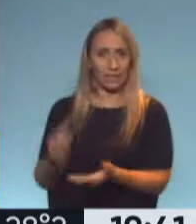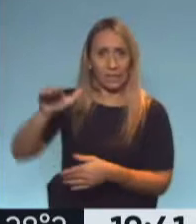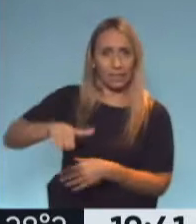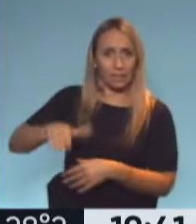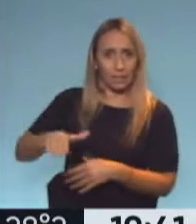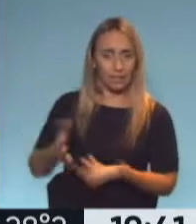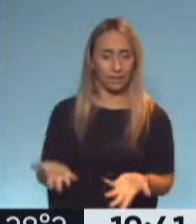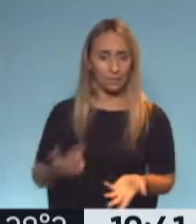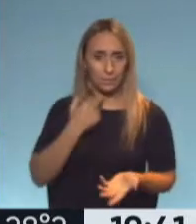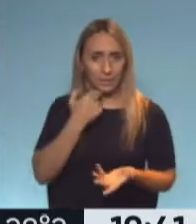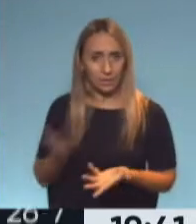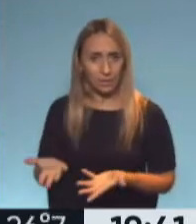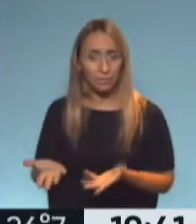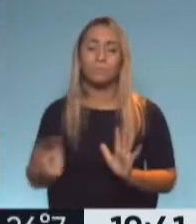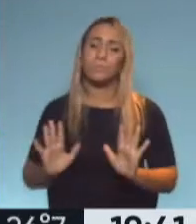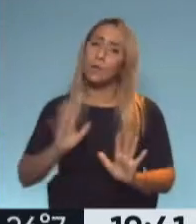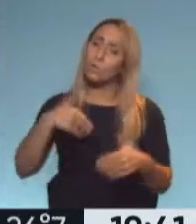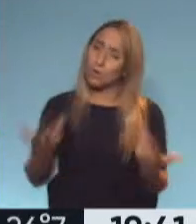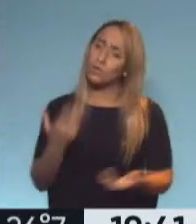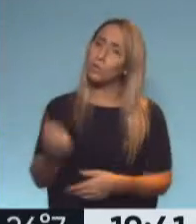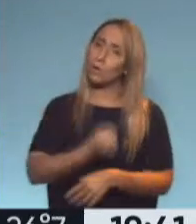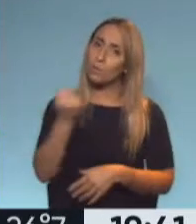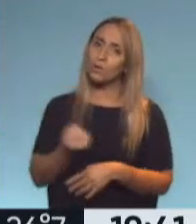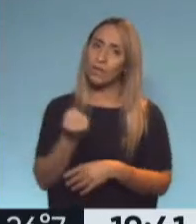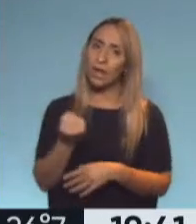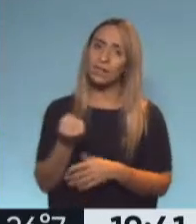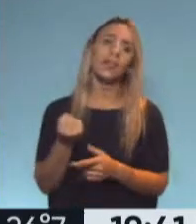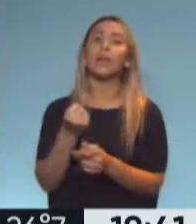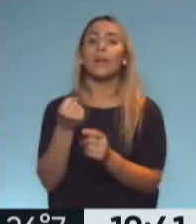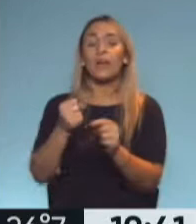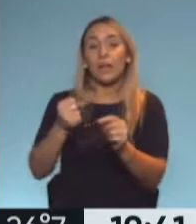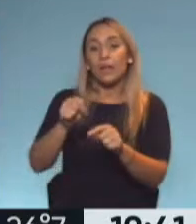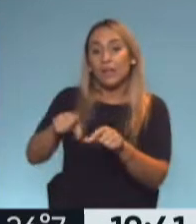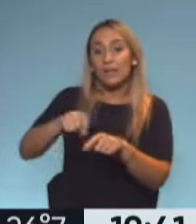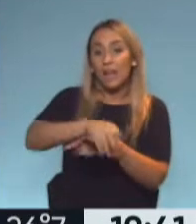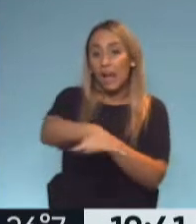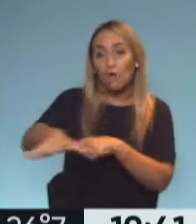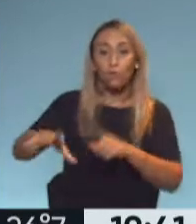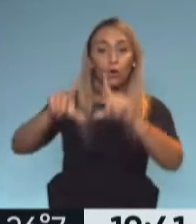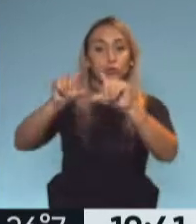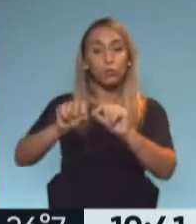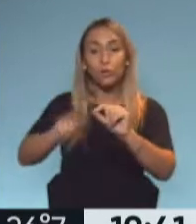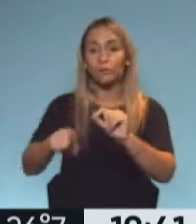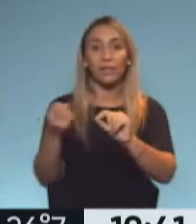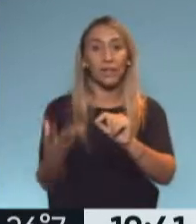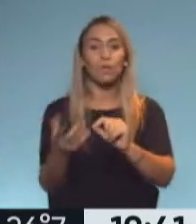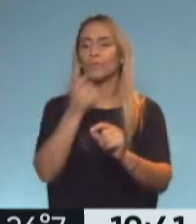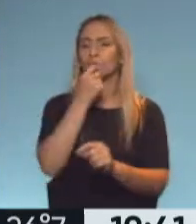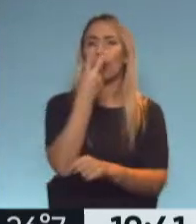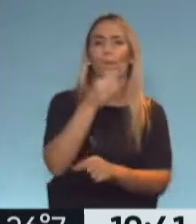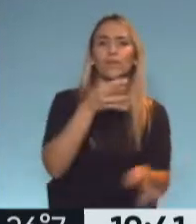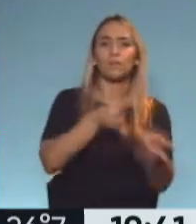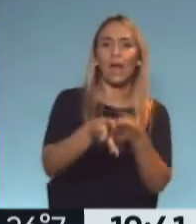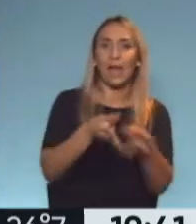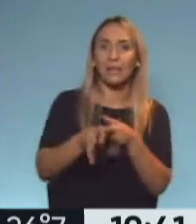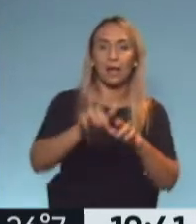momento. Por eso es muy importante, Luis, los números del campo en el tema de la pandemia. Por ejemplo, venta de maquinaria agrícola,